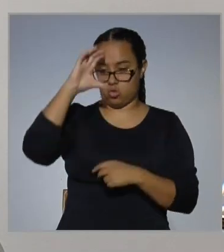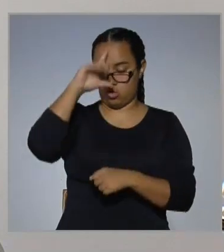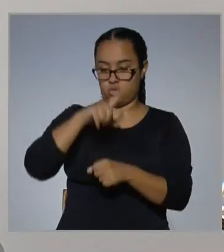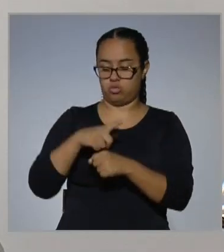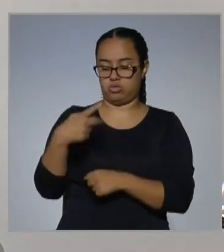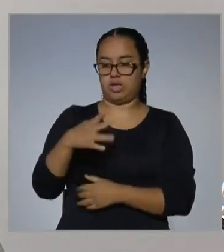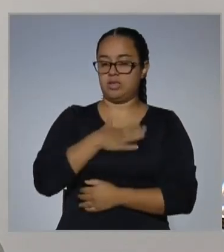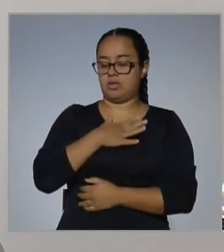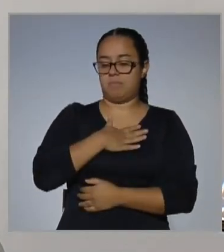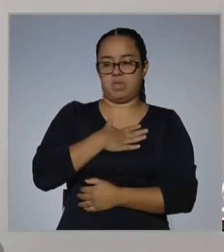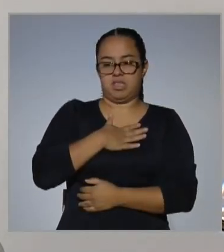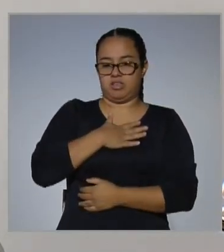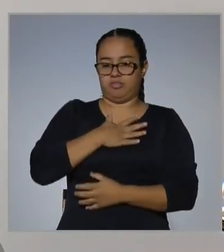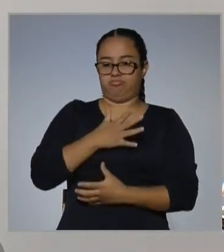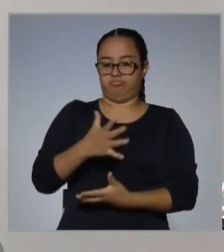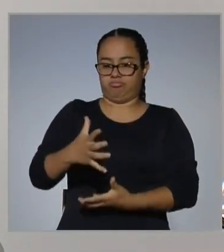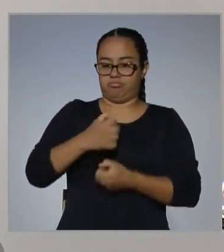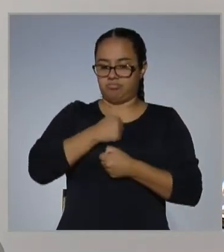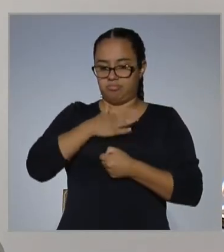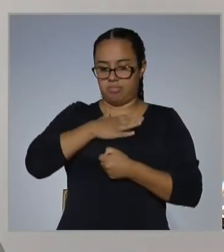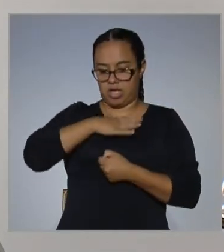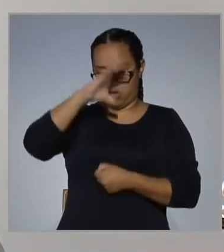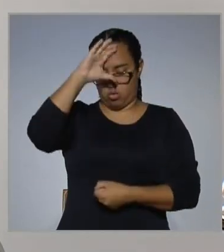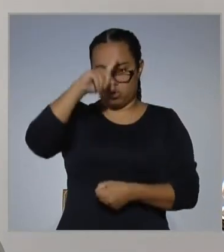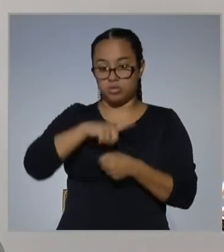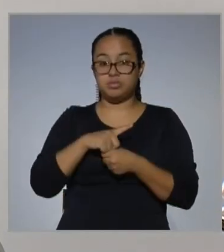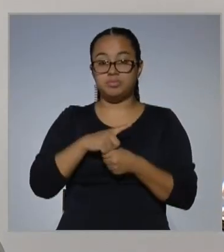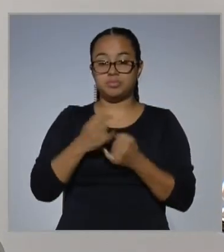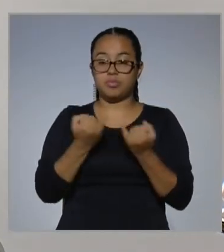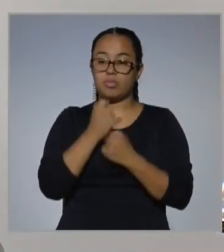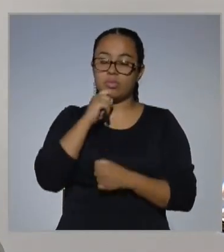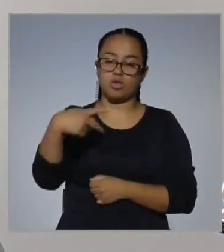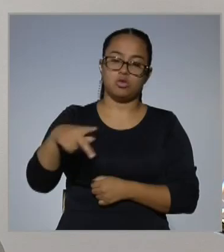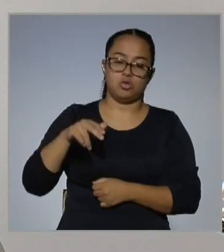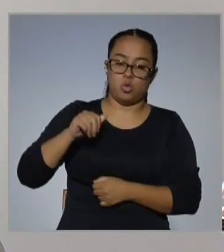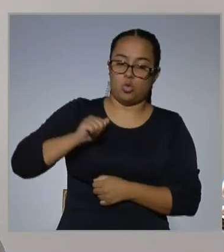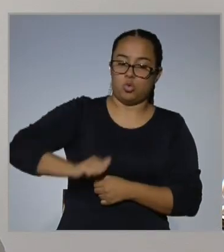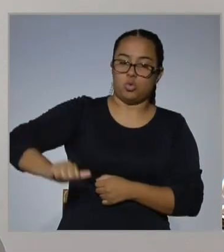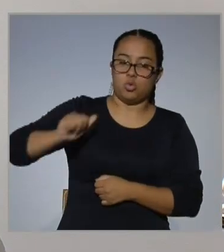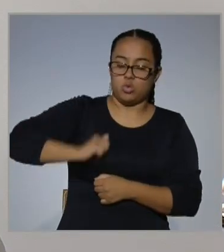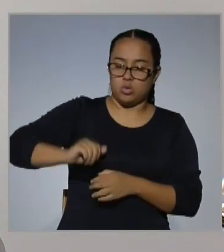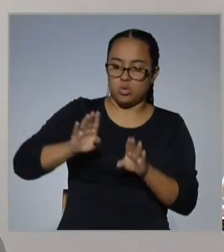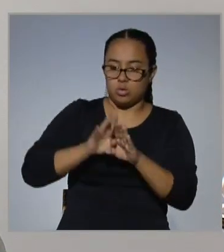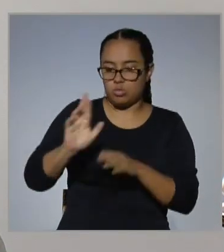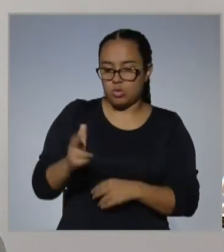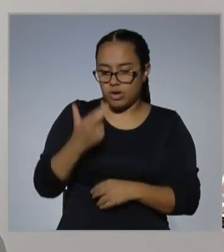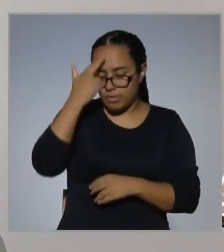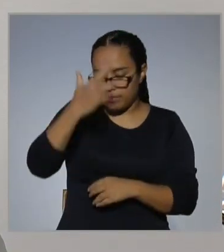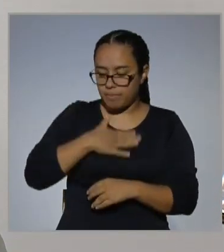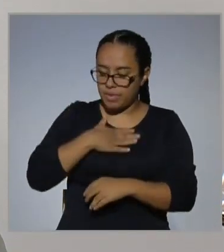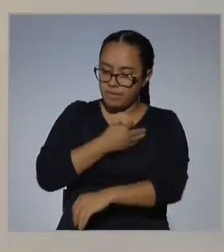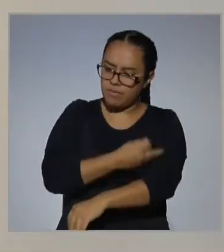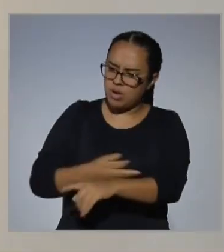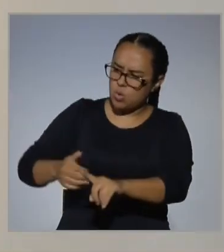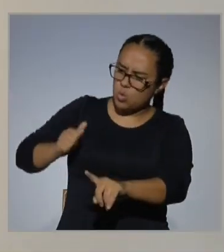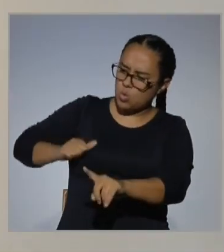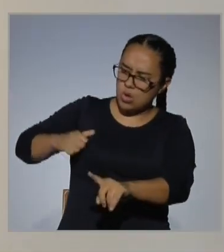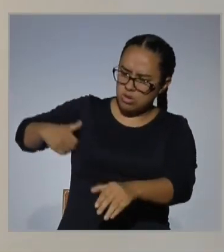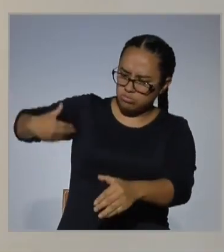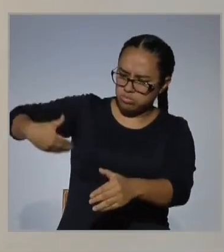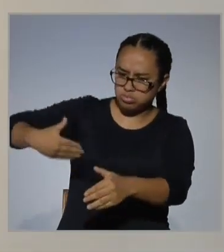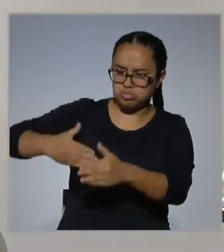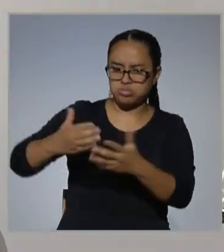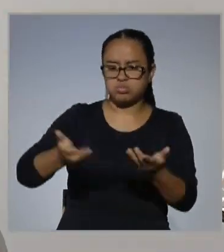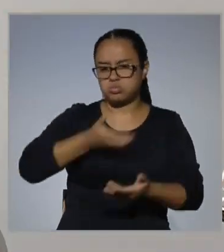esta festividad y en general del culto a los ancestros, que eso es lo que se fundamenta, donde se monta toda la